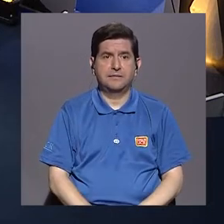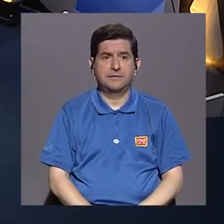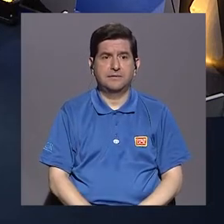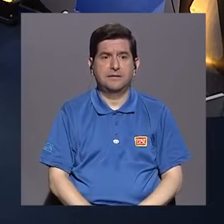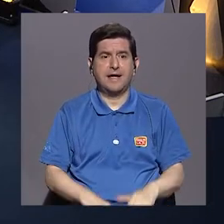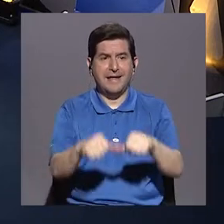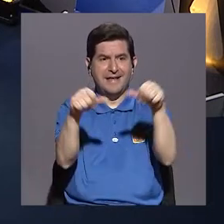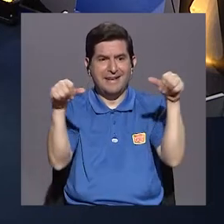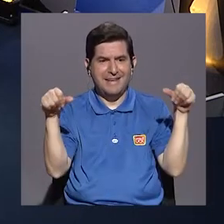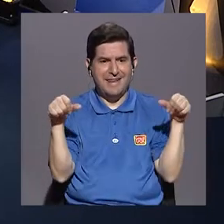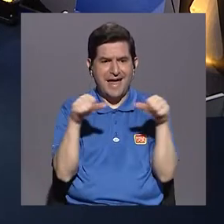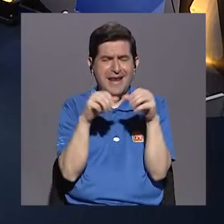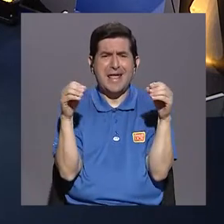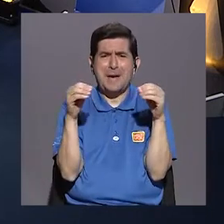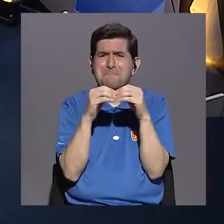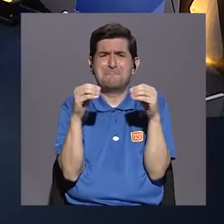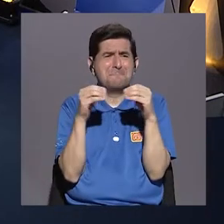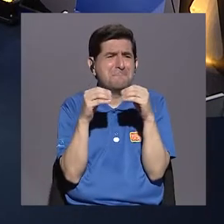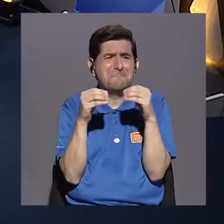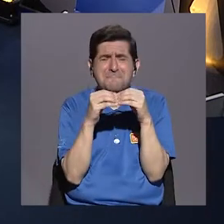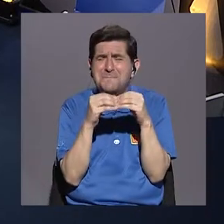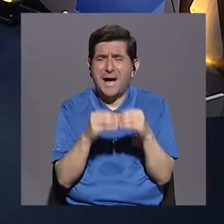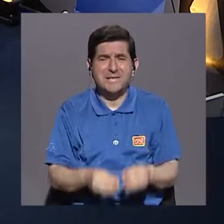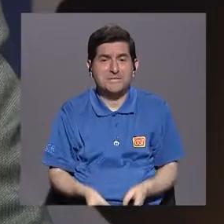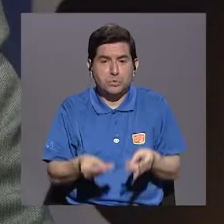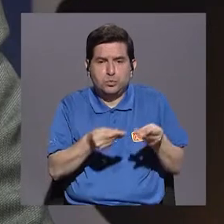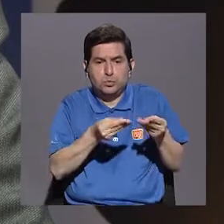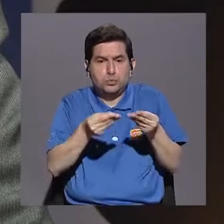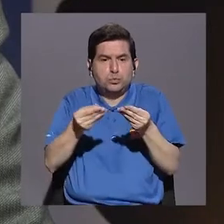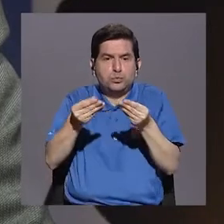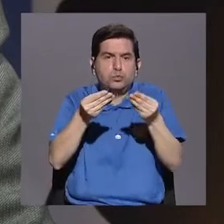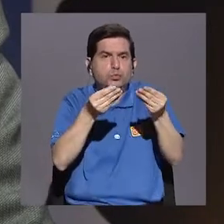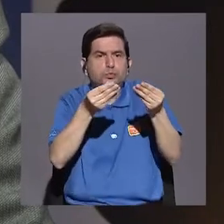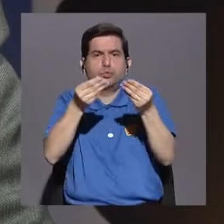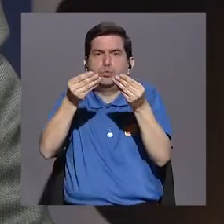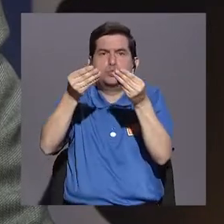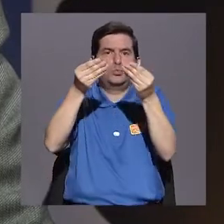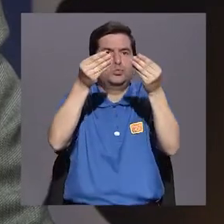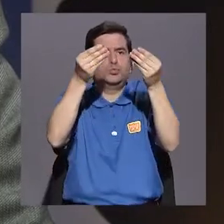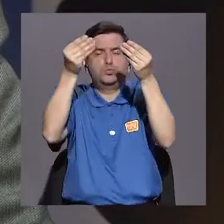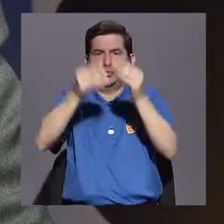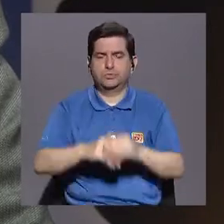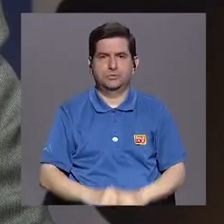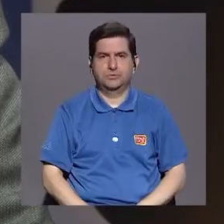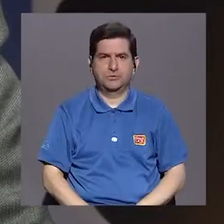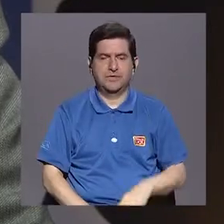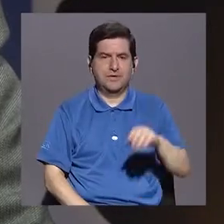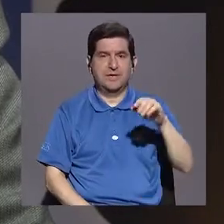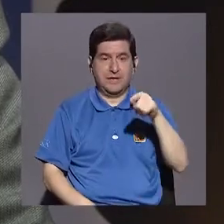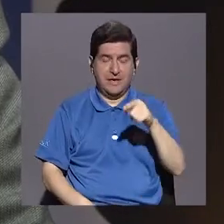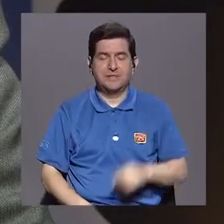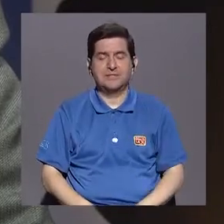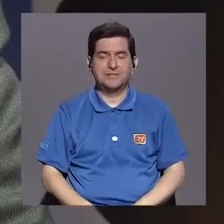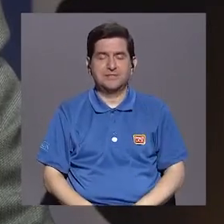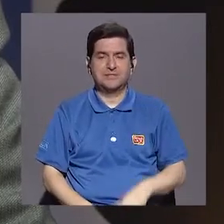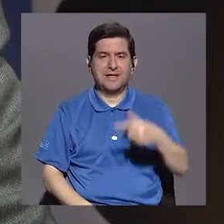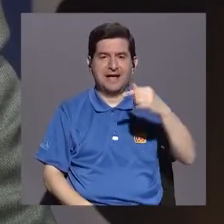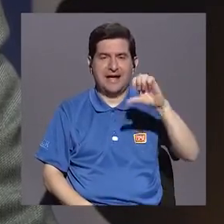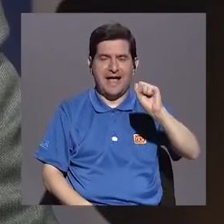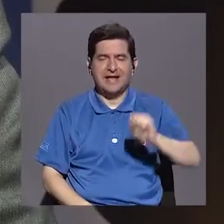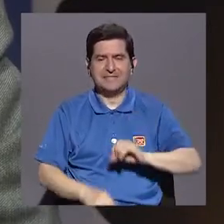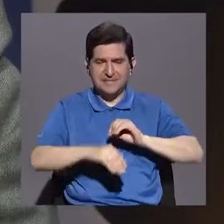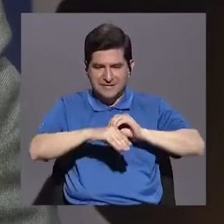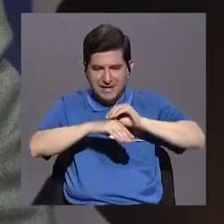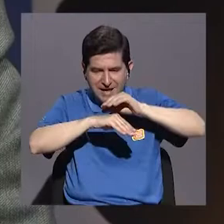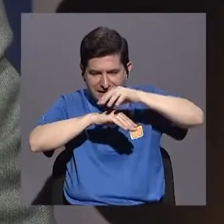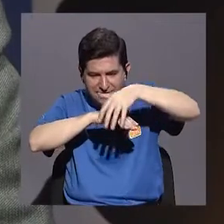el sector de máxima generación de emisión de gases de efecto invernadero